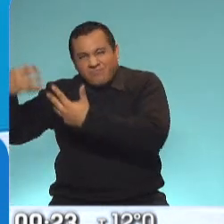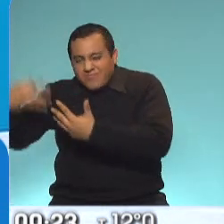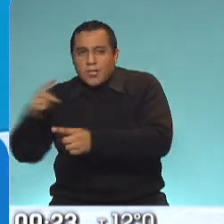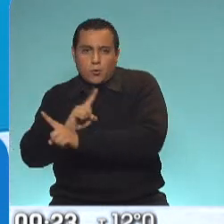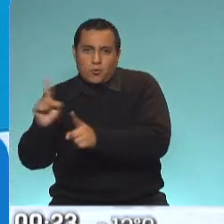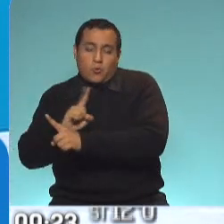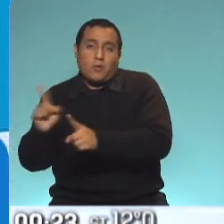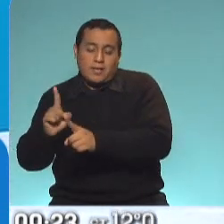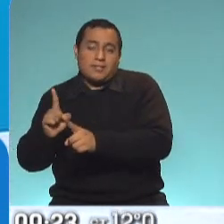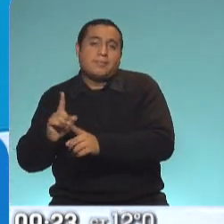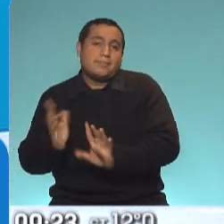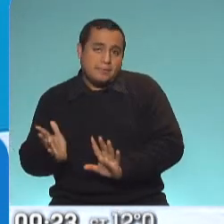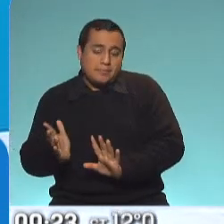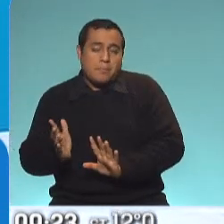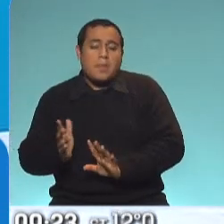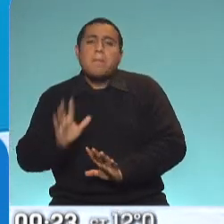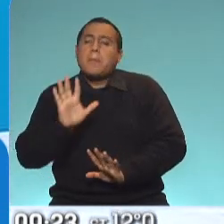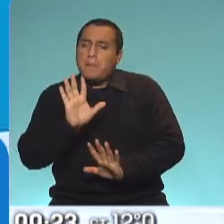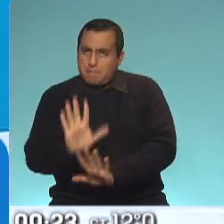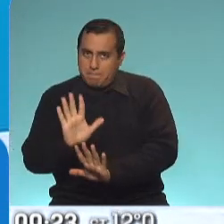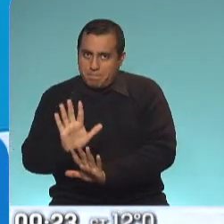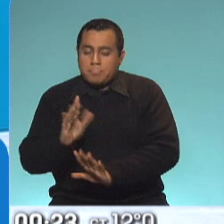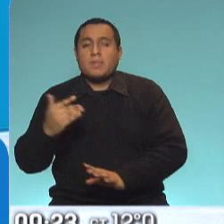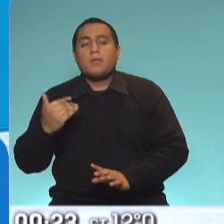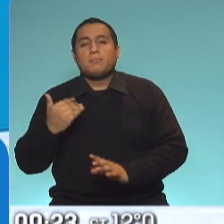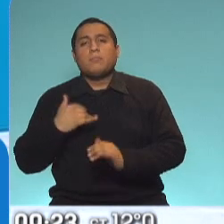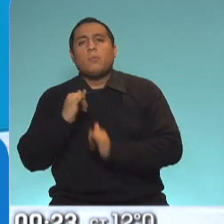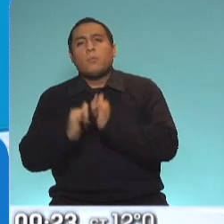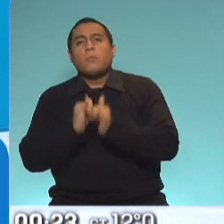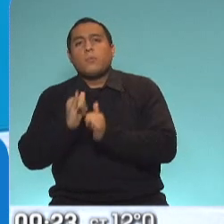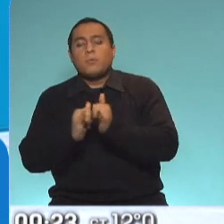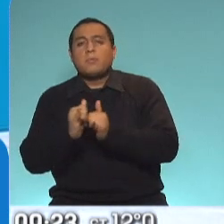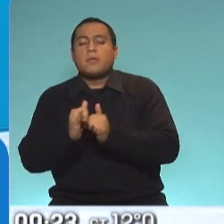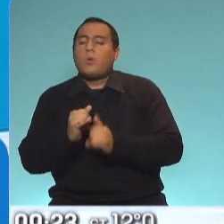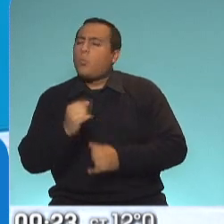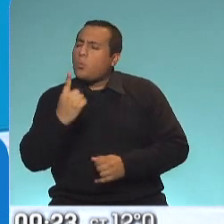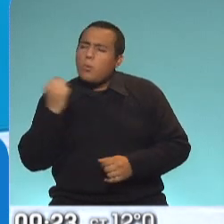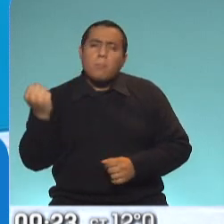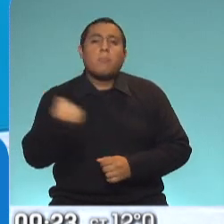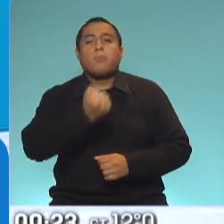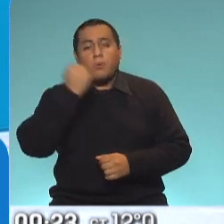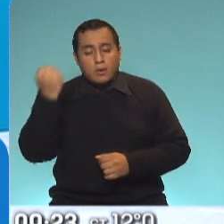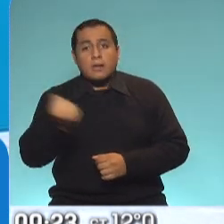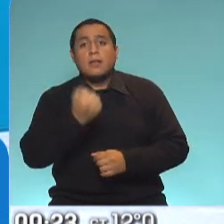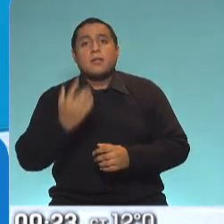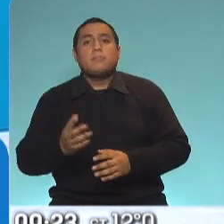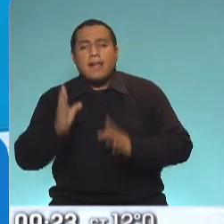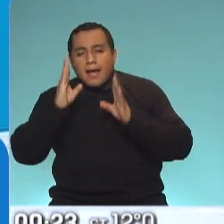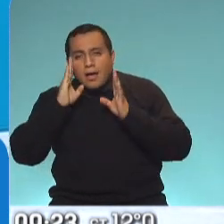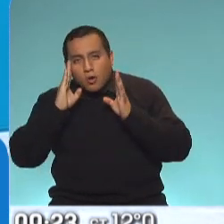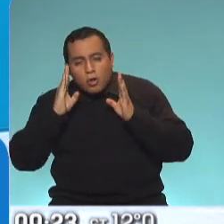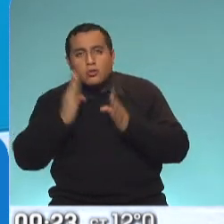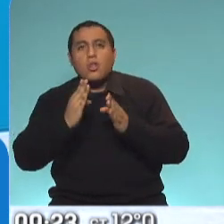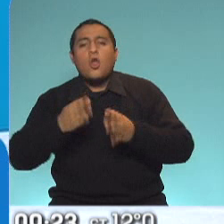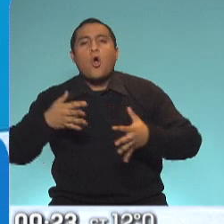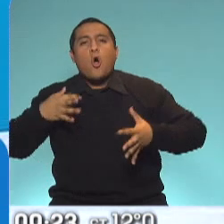que está forzado. Pero ahí me quiero detener en un método que es muy importante, que es la atención hormonal de